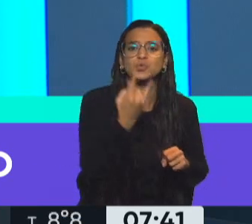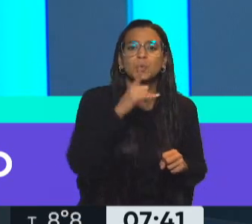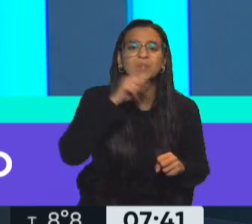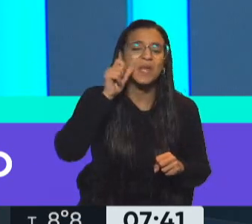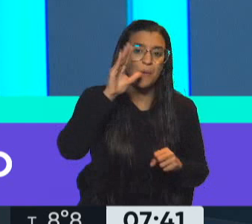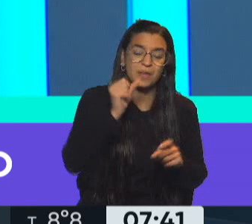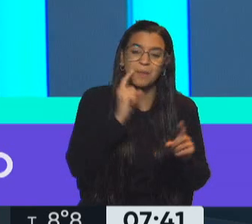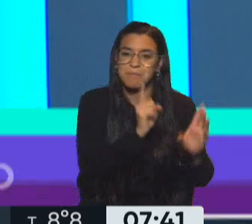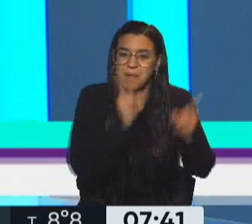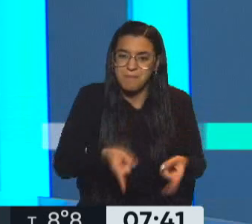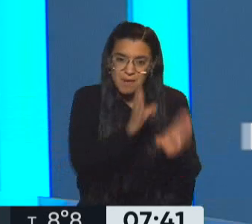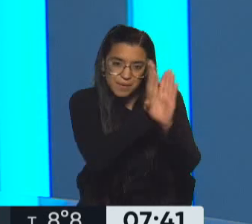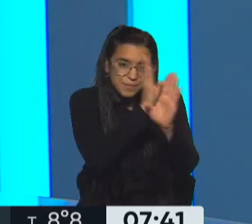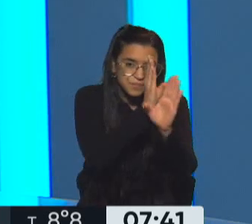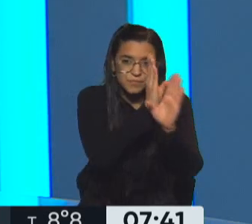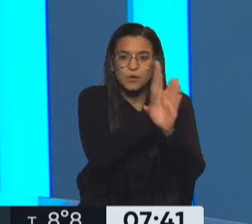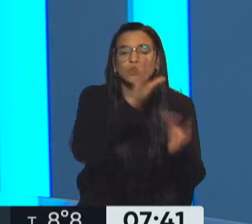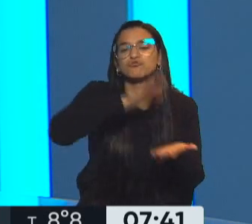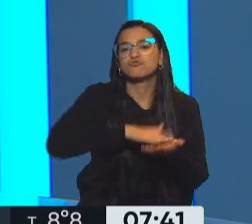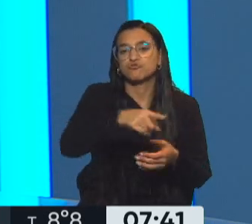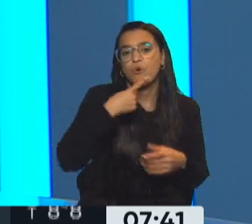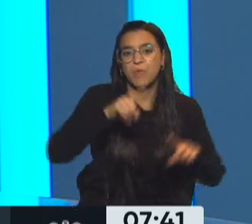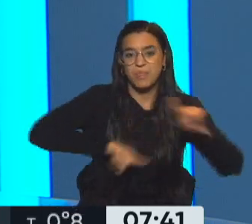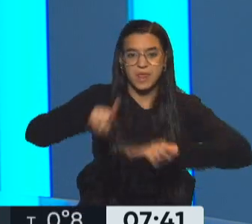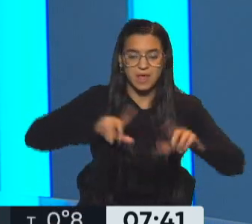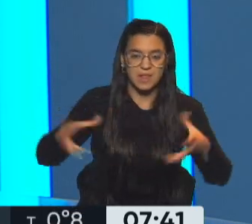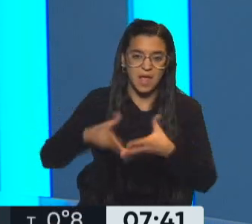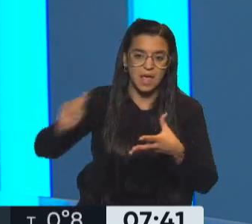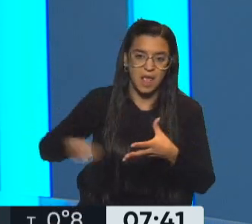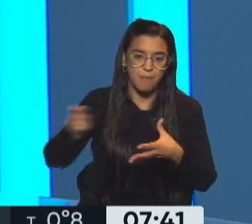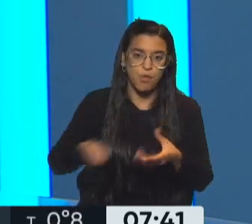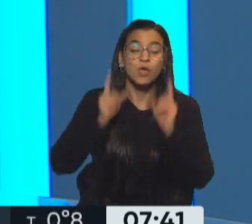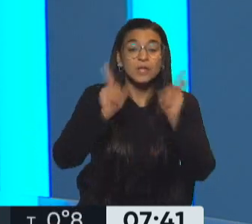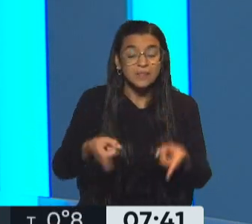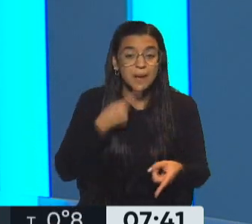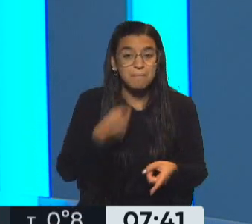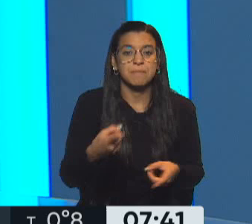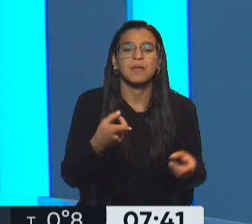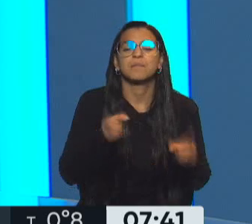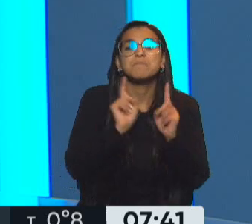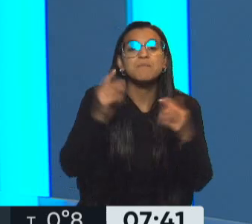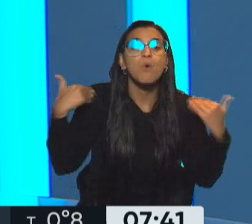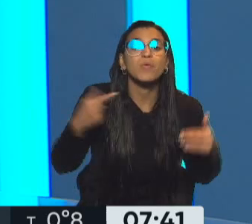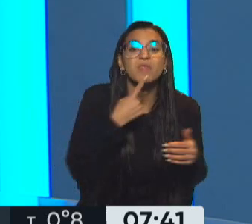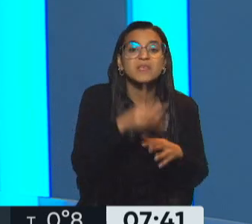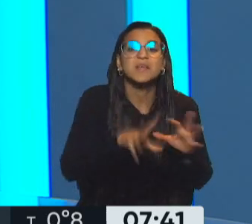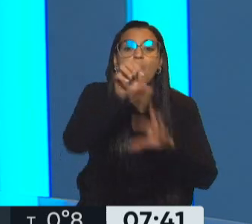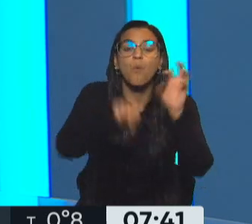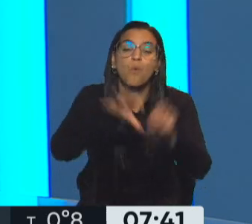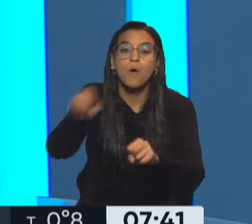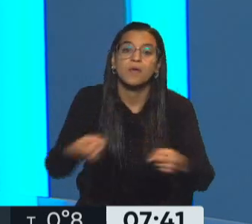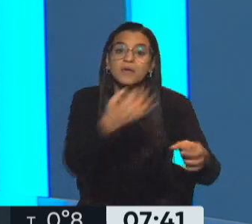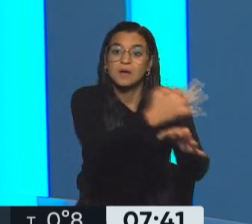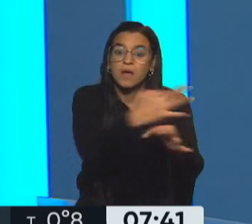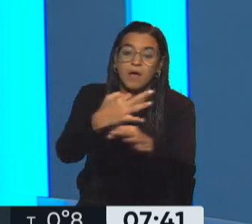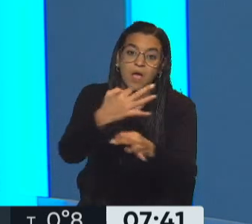espionaje ilegal precisamente sobre el dirigente gremial. Además, a propósito de retener, ella dijo que hay que ir a buscar a los chicos que dejaron la